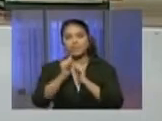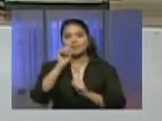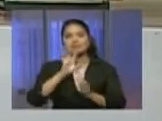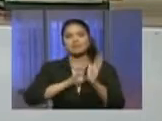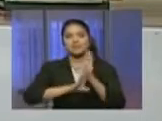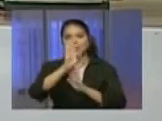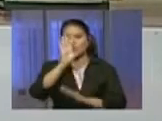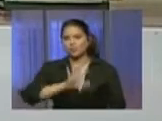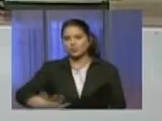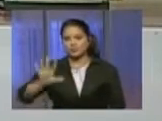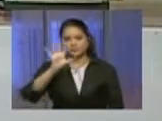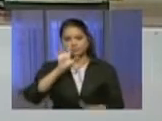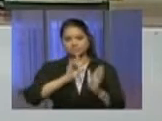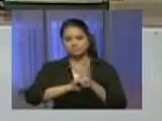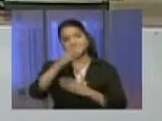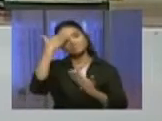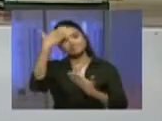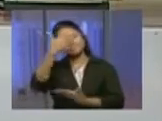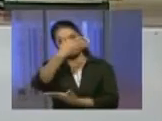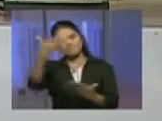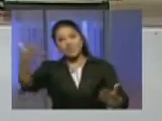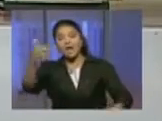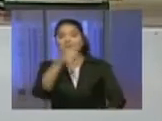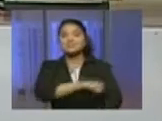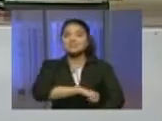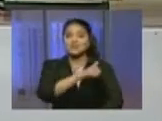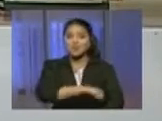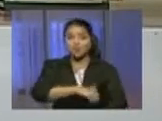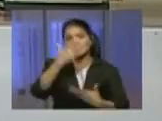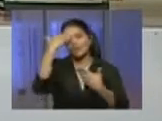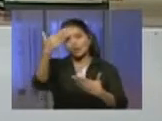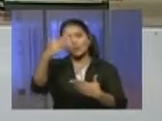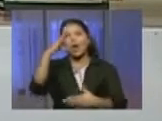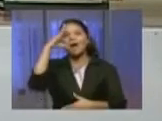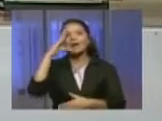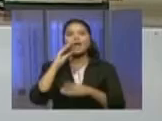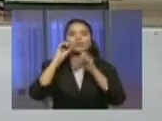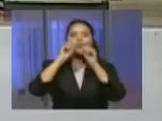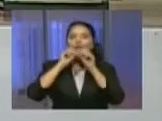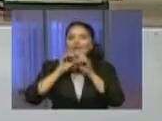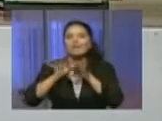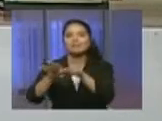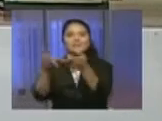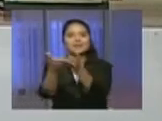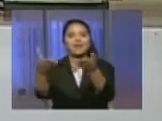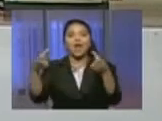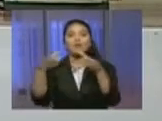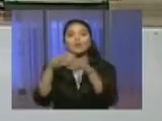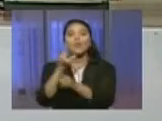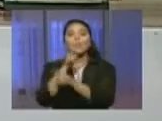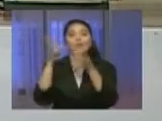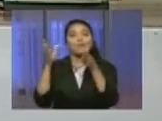olímpico bueno saludo al Río de Janeiro Que Dios bendiga a nuestra delegación bueno Y que Dios bendiga